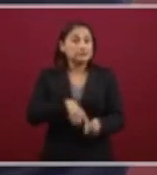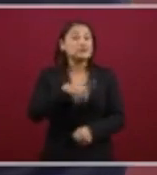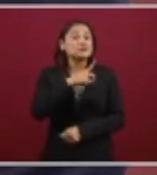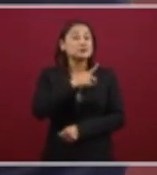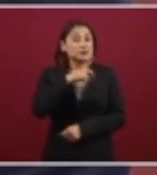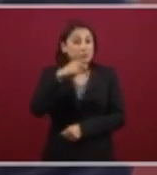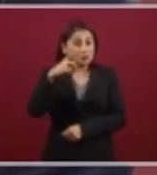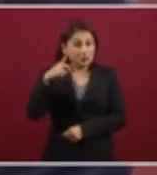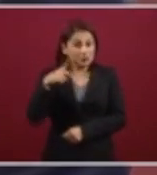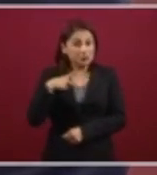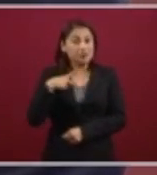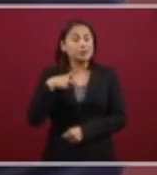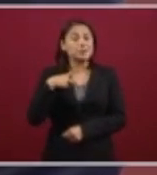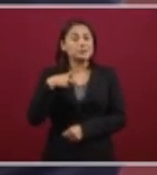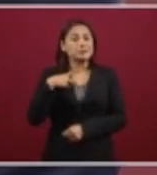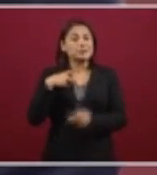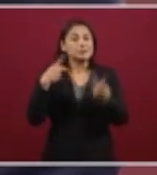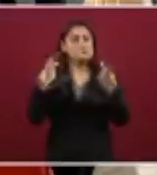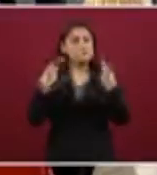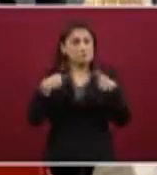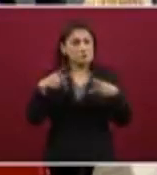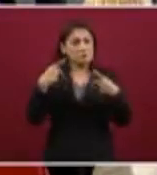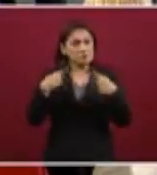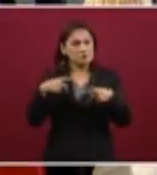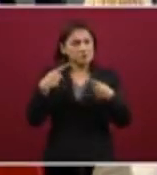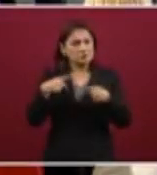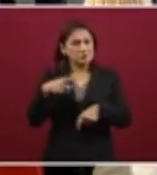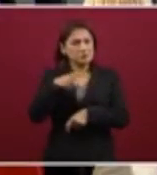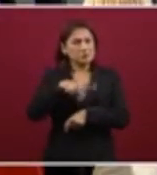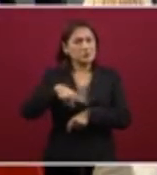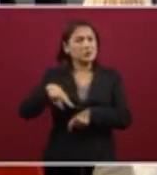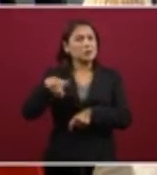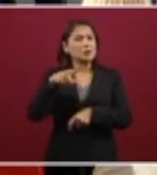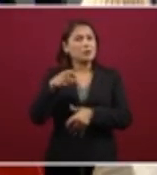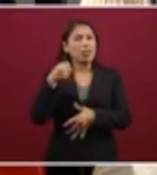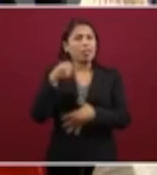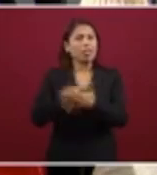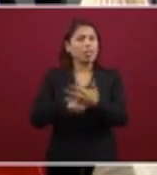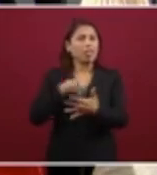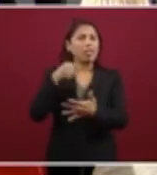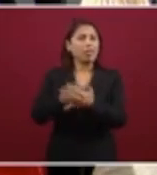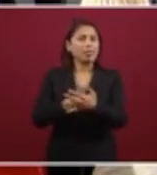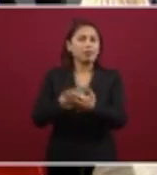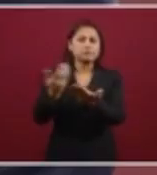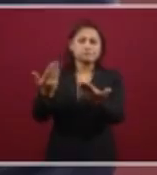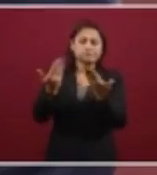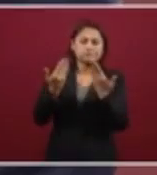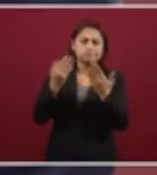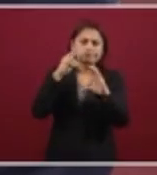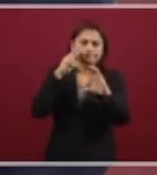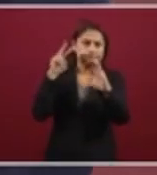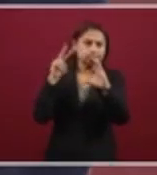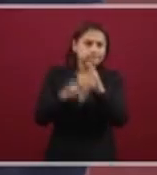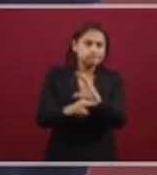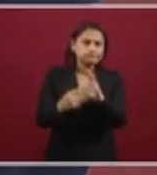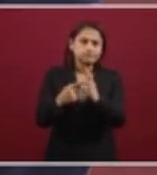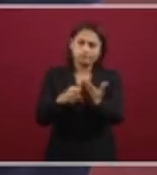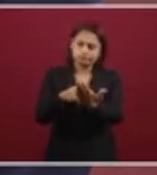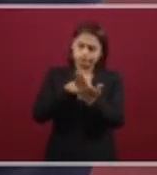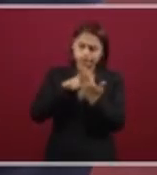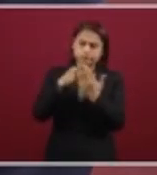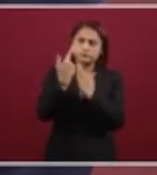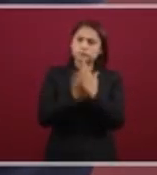generarse movimientos para pedir transparencia, rendición de